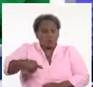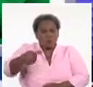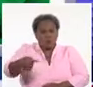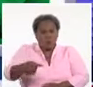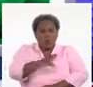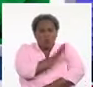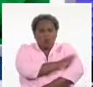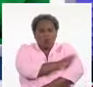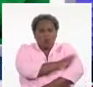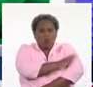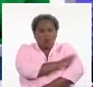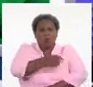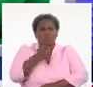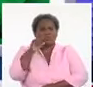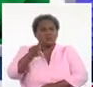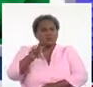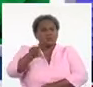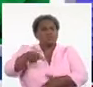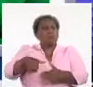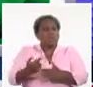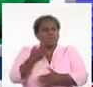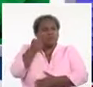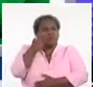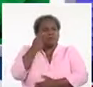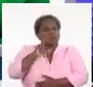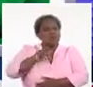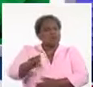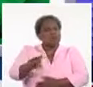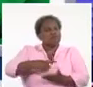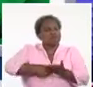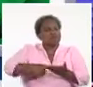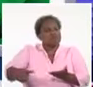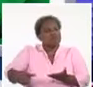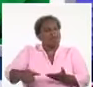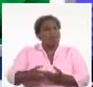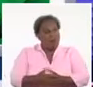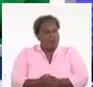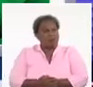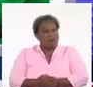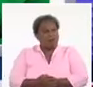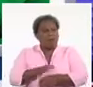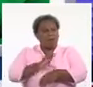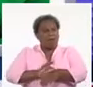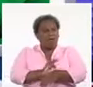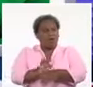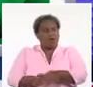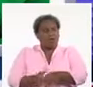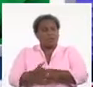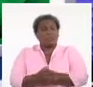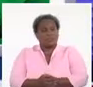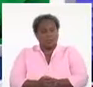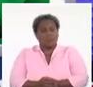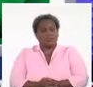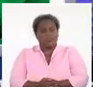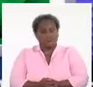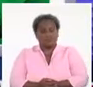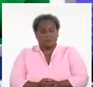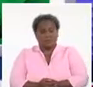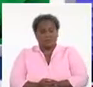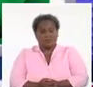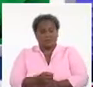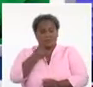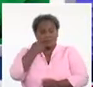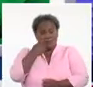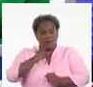estos últimos días, en esta semana, del comportamiento del virus desde el punto de vista de lo